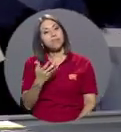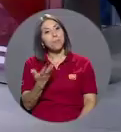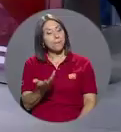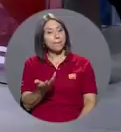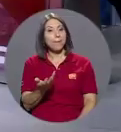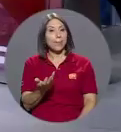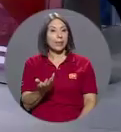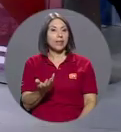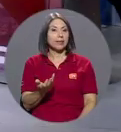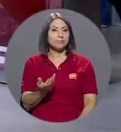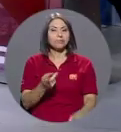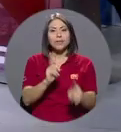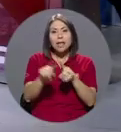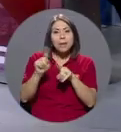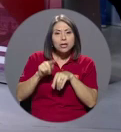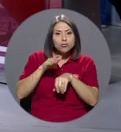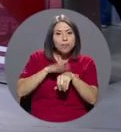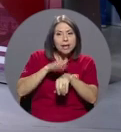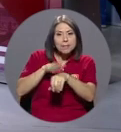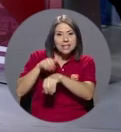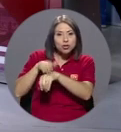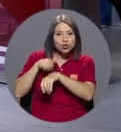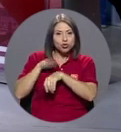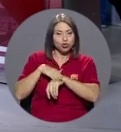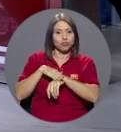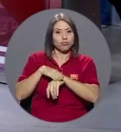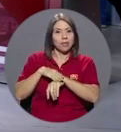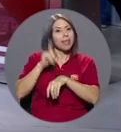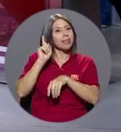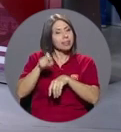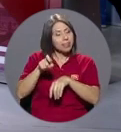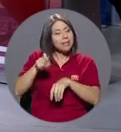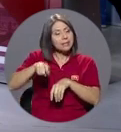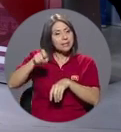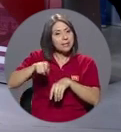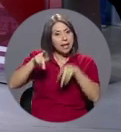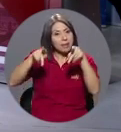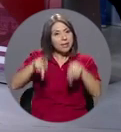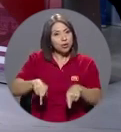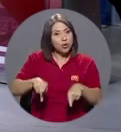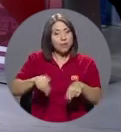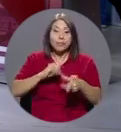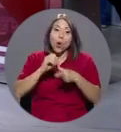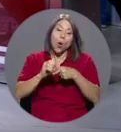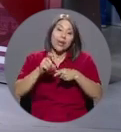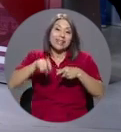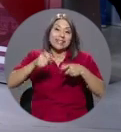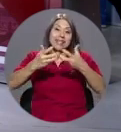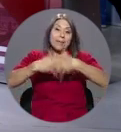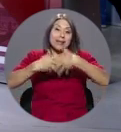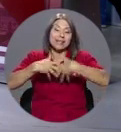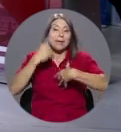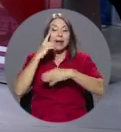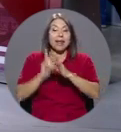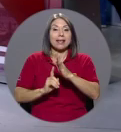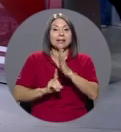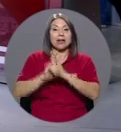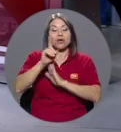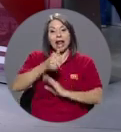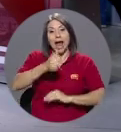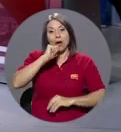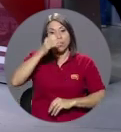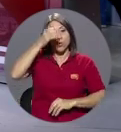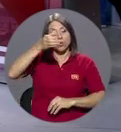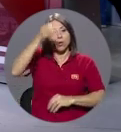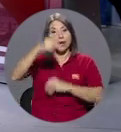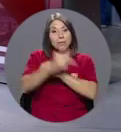Sí, bueno, hay varios permisos que tiene que sacar una persona o una empresa para desarrollar la acuicultura